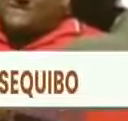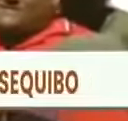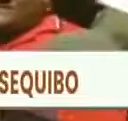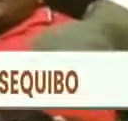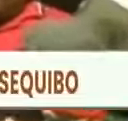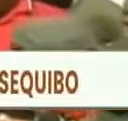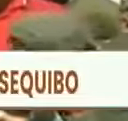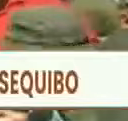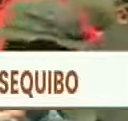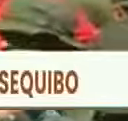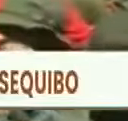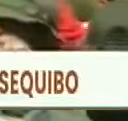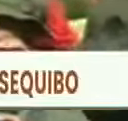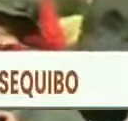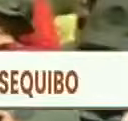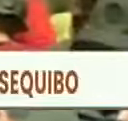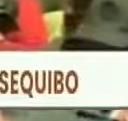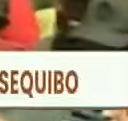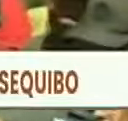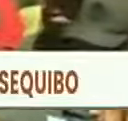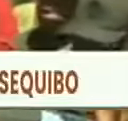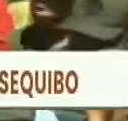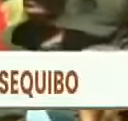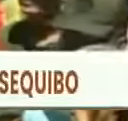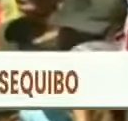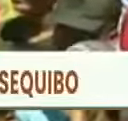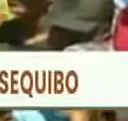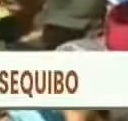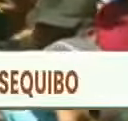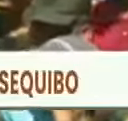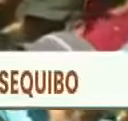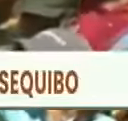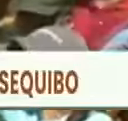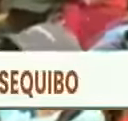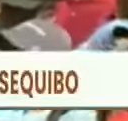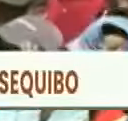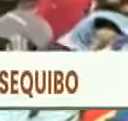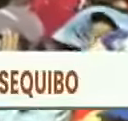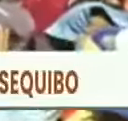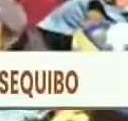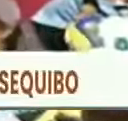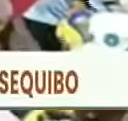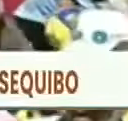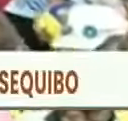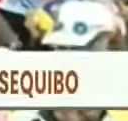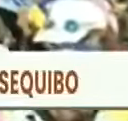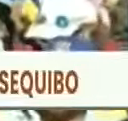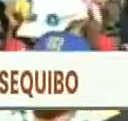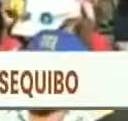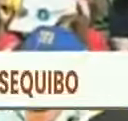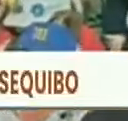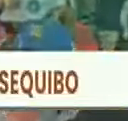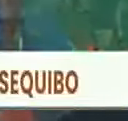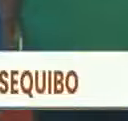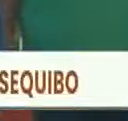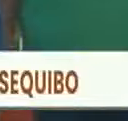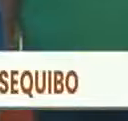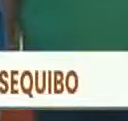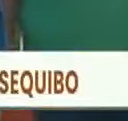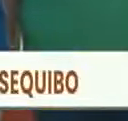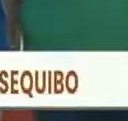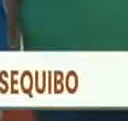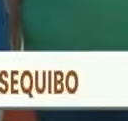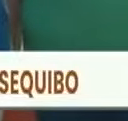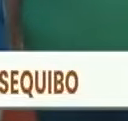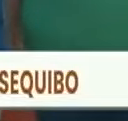llama a la defensa de la patria, y como siempre lo hemos hecho, a la patria,